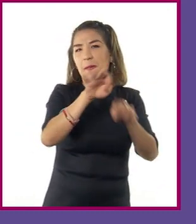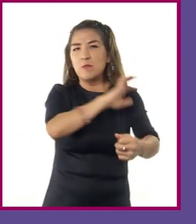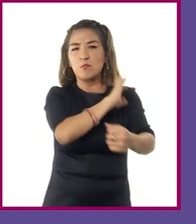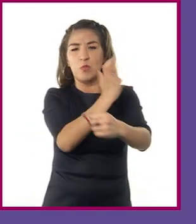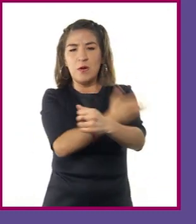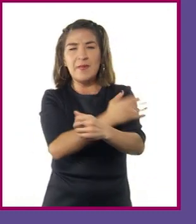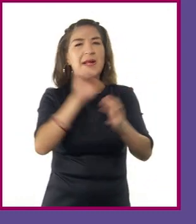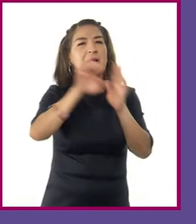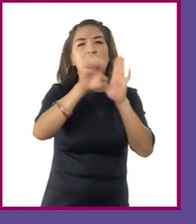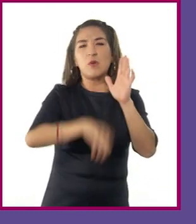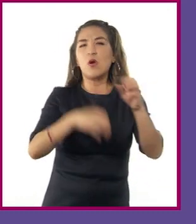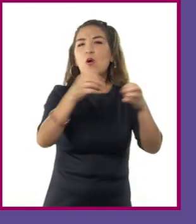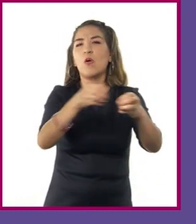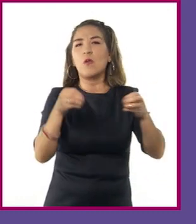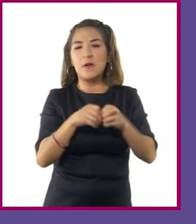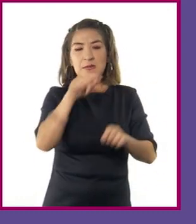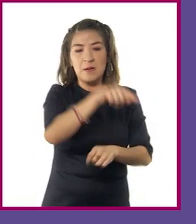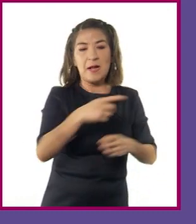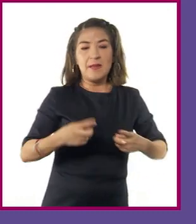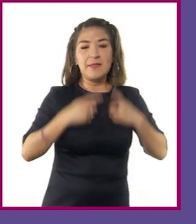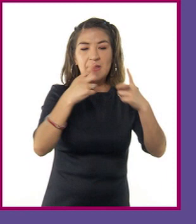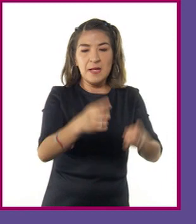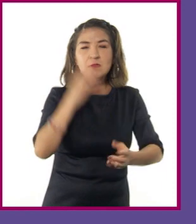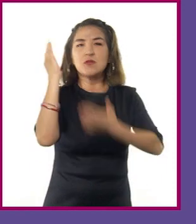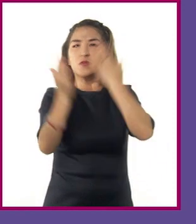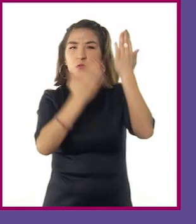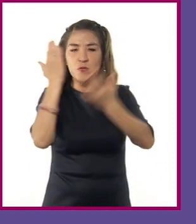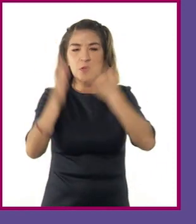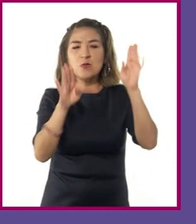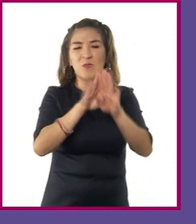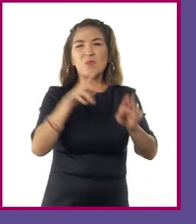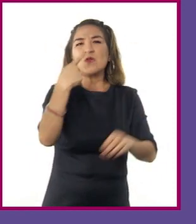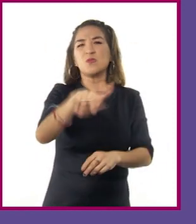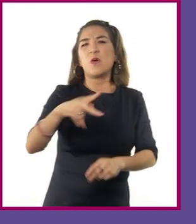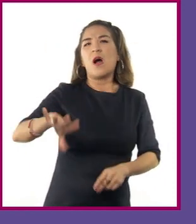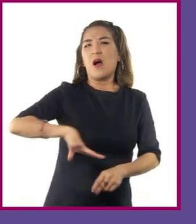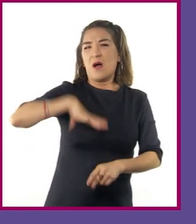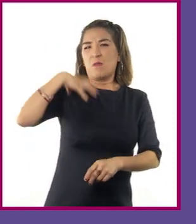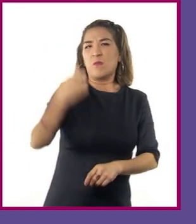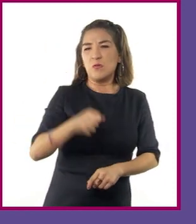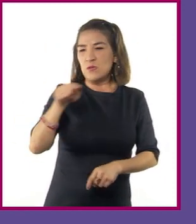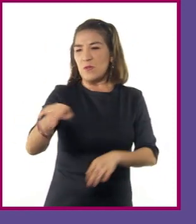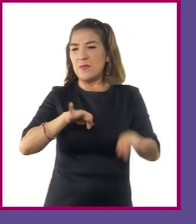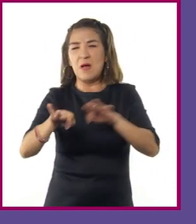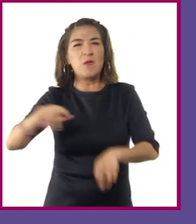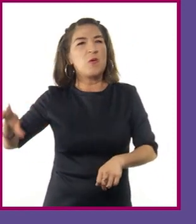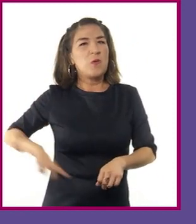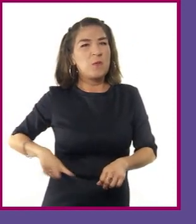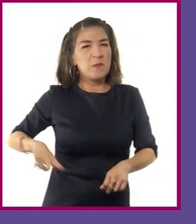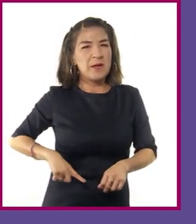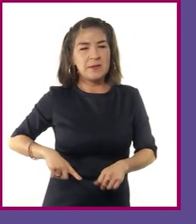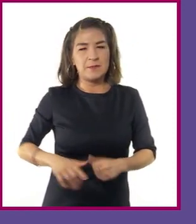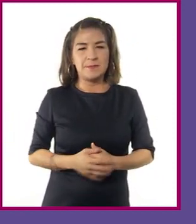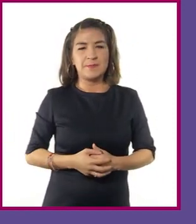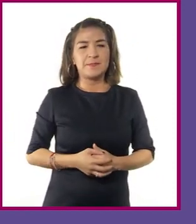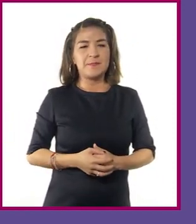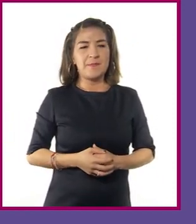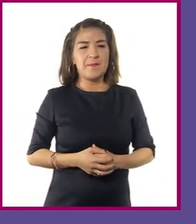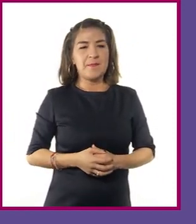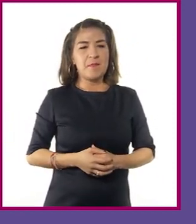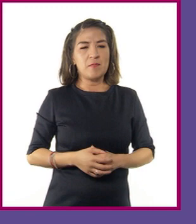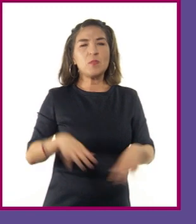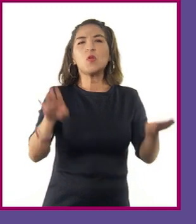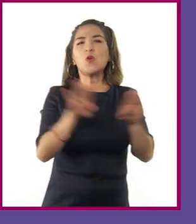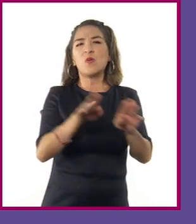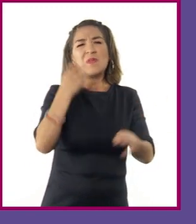ejemplo, organismos que reciban y estudien casos de abusos de servidores públicos. En la lucha